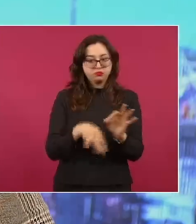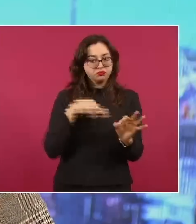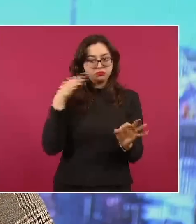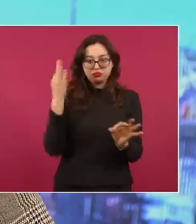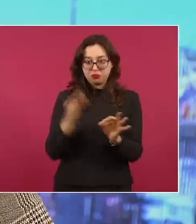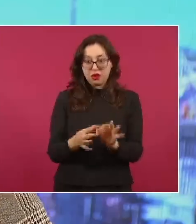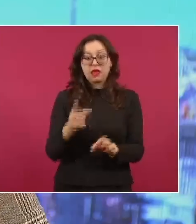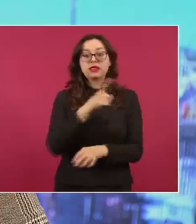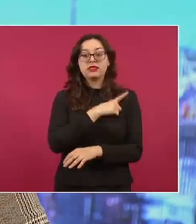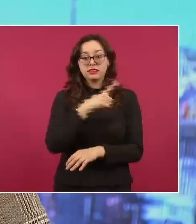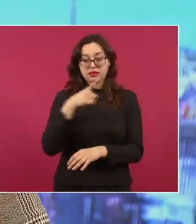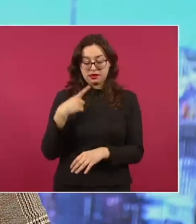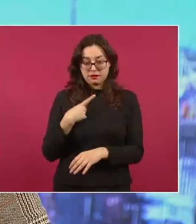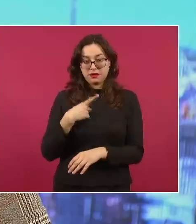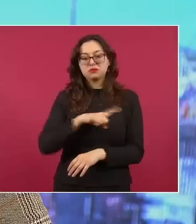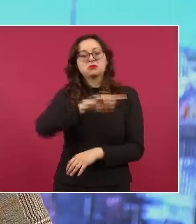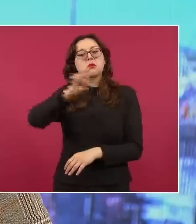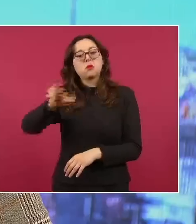Actualmente hay